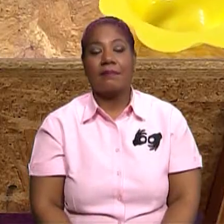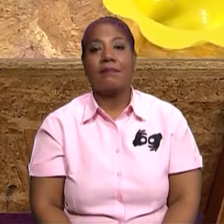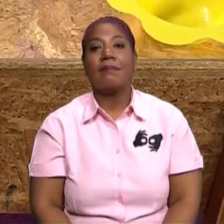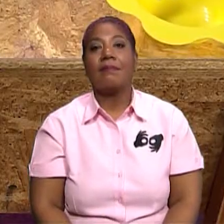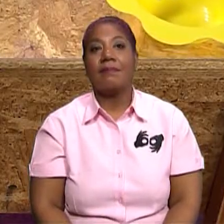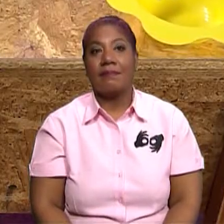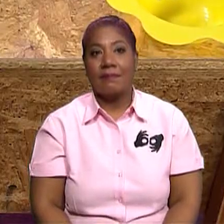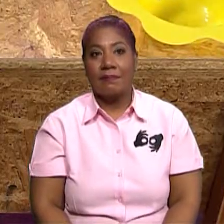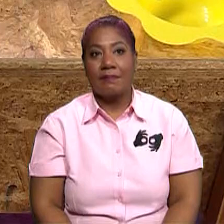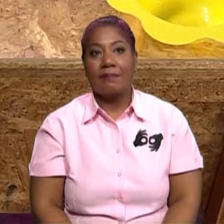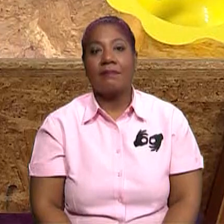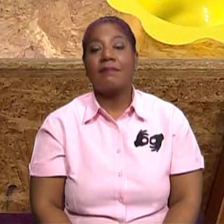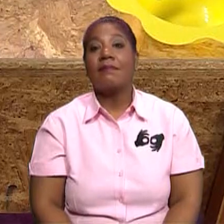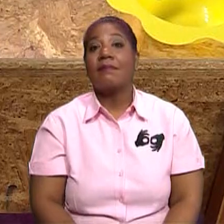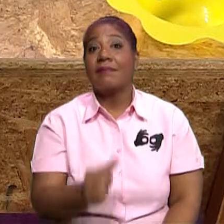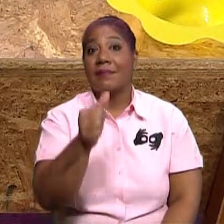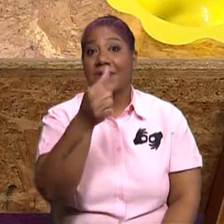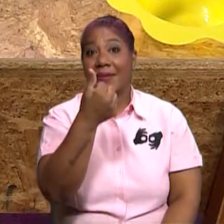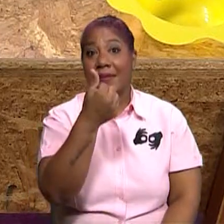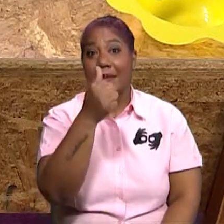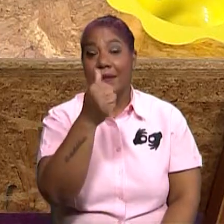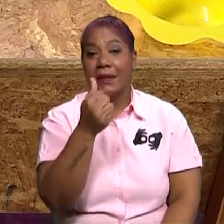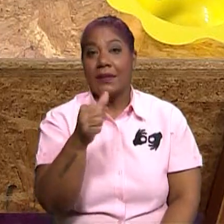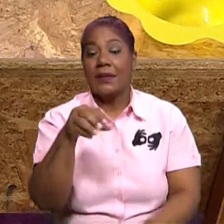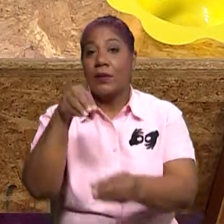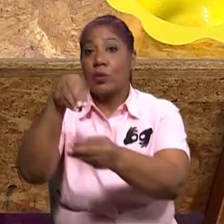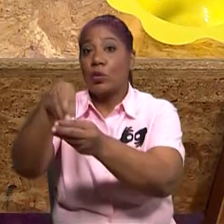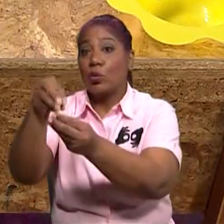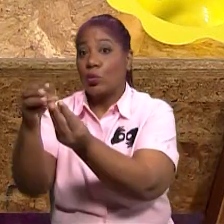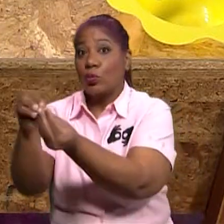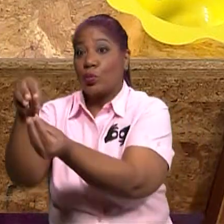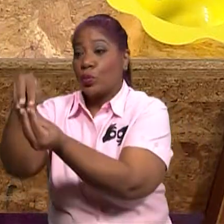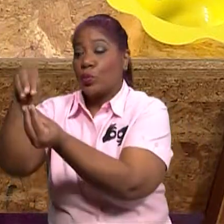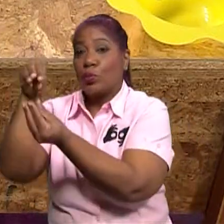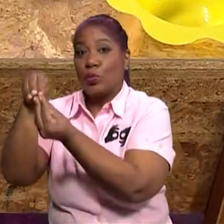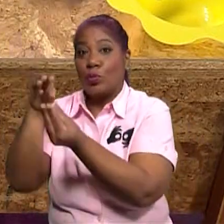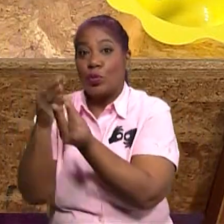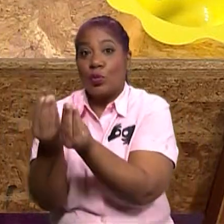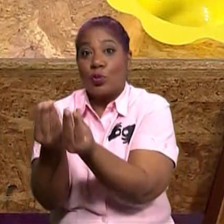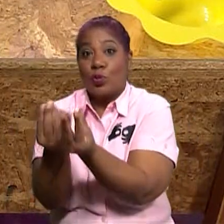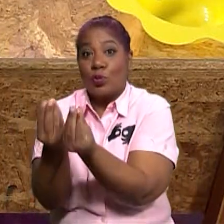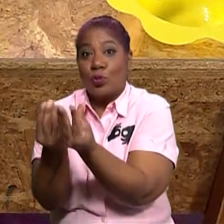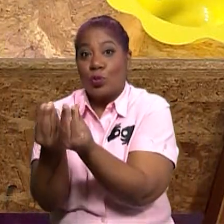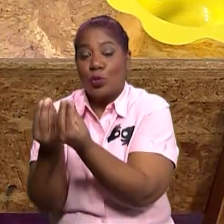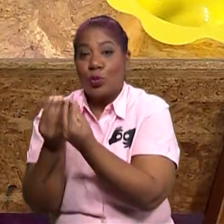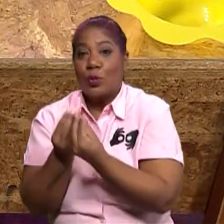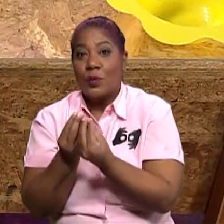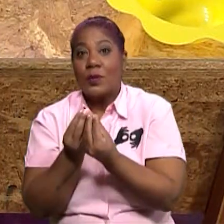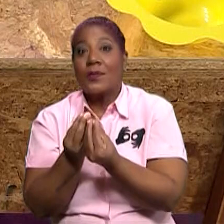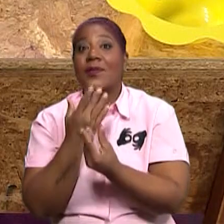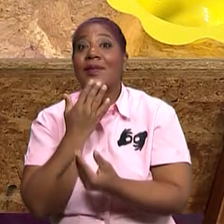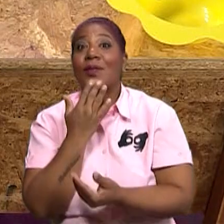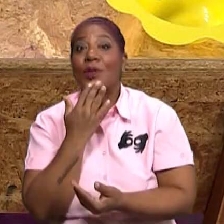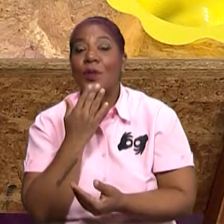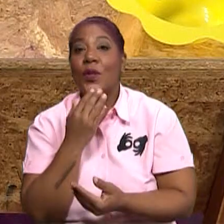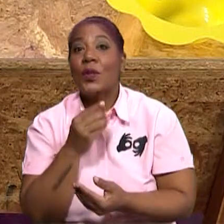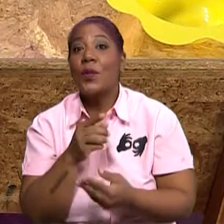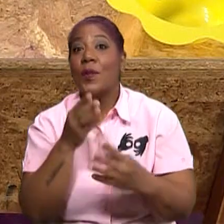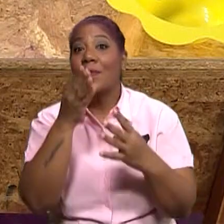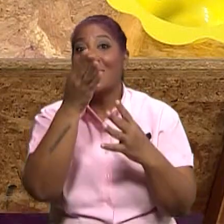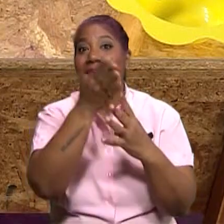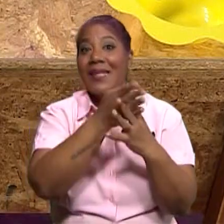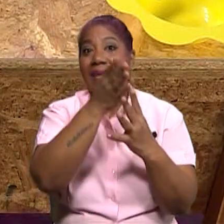ver los pompones. Tengo que tomar 10, chicos, así que vamos a ver estos 10. ¿Cómo nos va a dar esto?